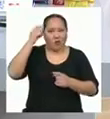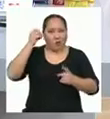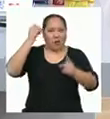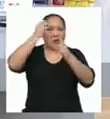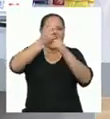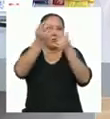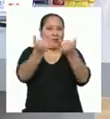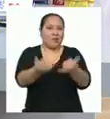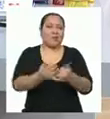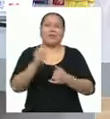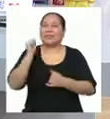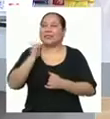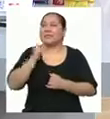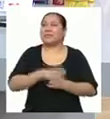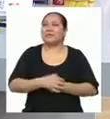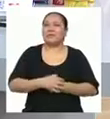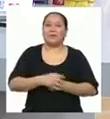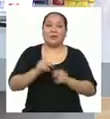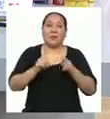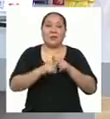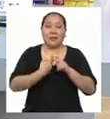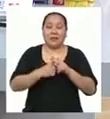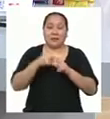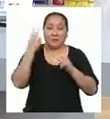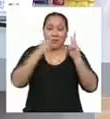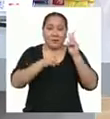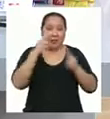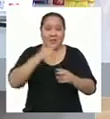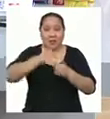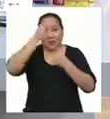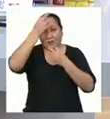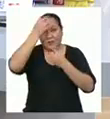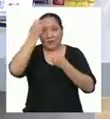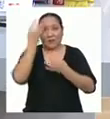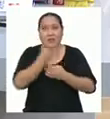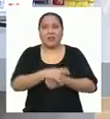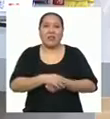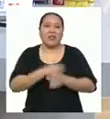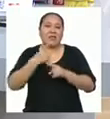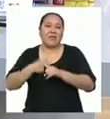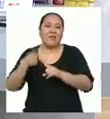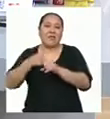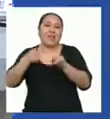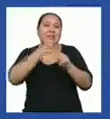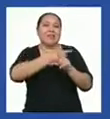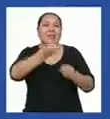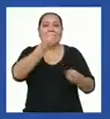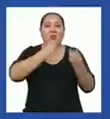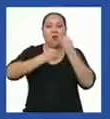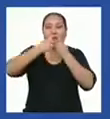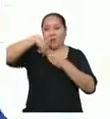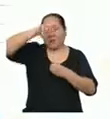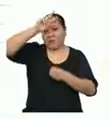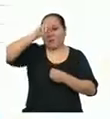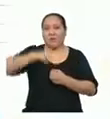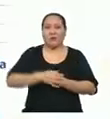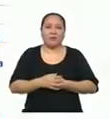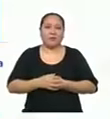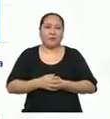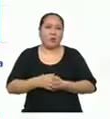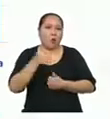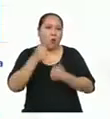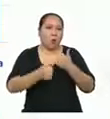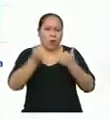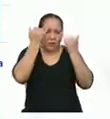objetivo de hoy? Ya, entonces empecemos viendo la información que tenemos sobre variedad de la gastronomía peruana. ¿Qué